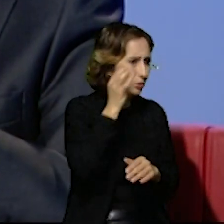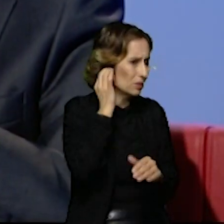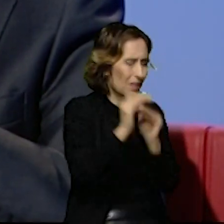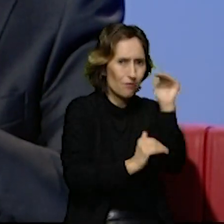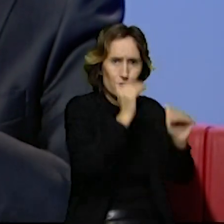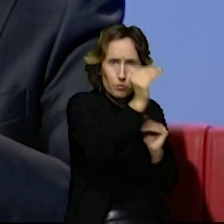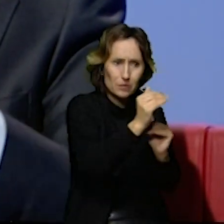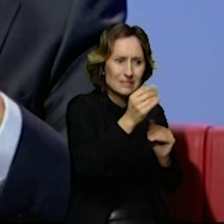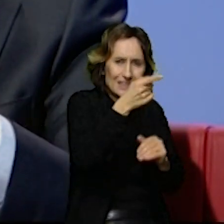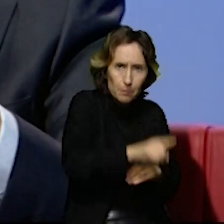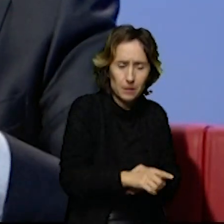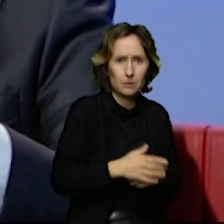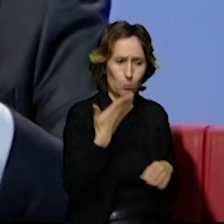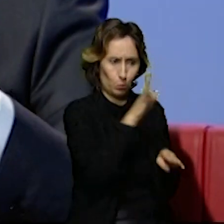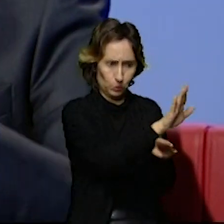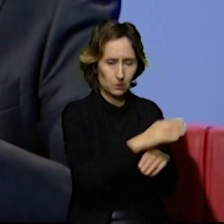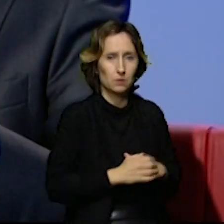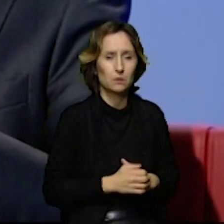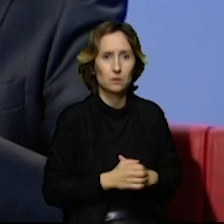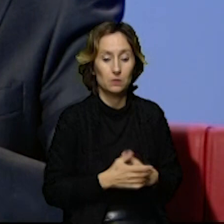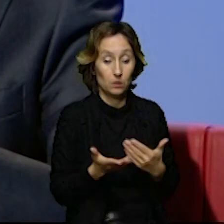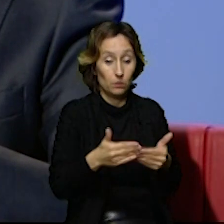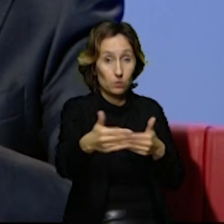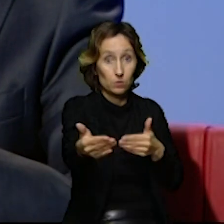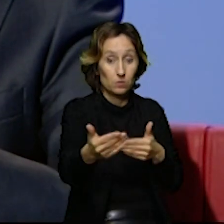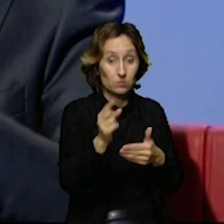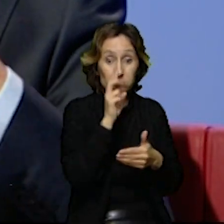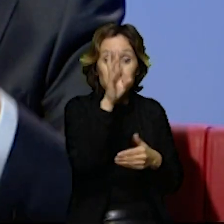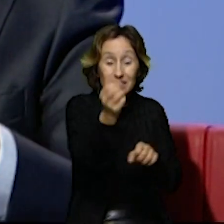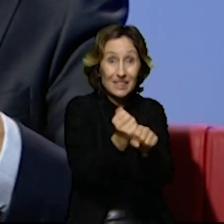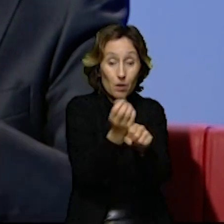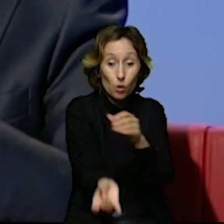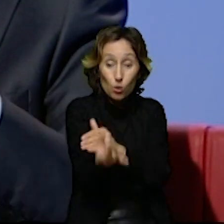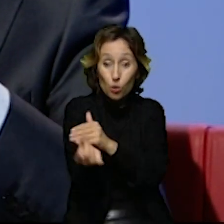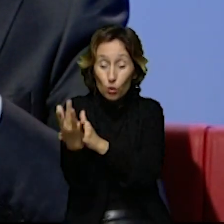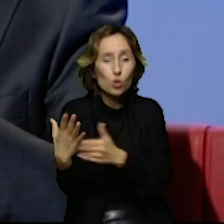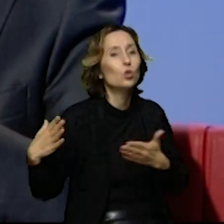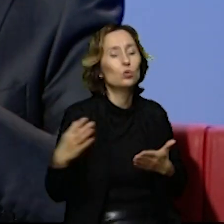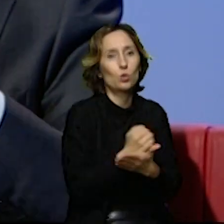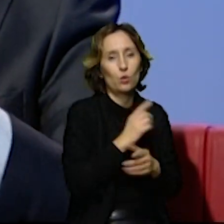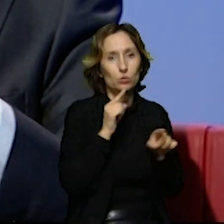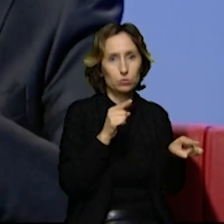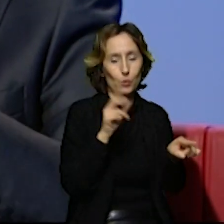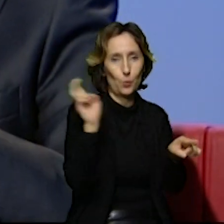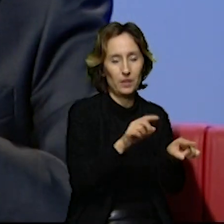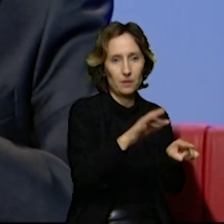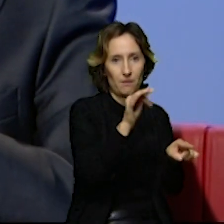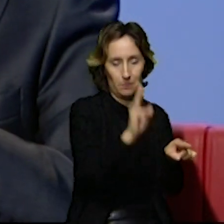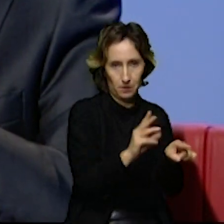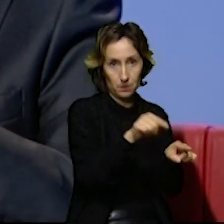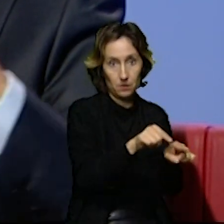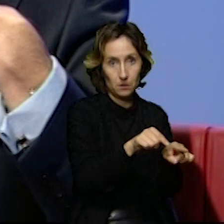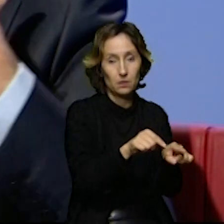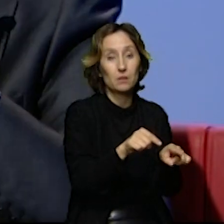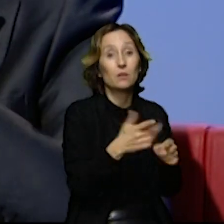formación profesional. La mayoría de los trabajos que se van a generar en los próximos años son de formación profesional. Y en ese sentido, la